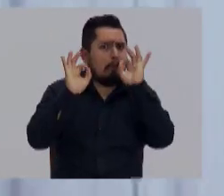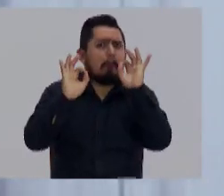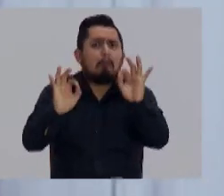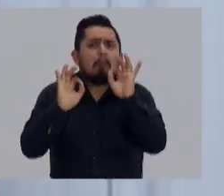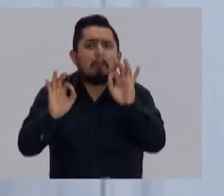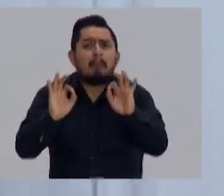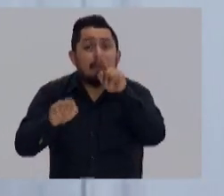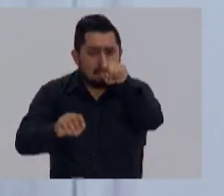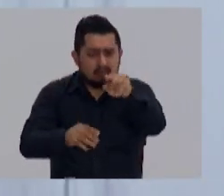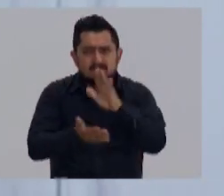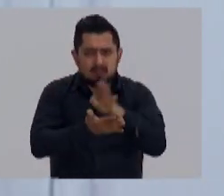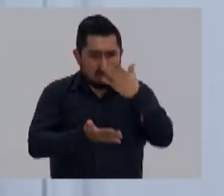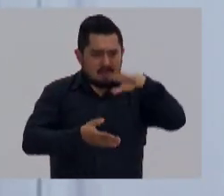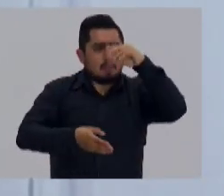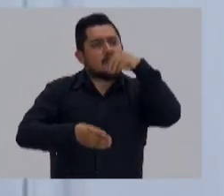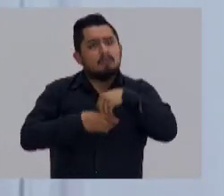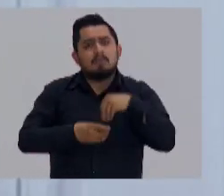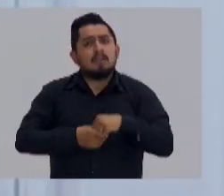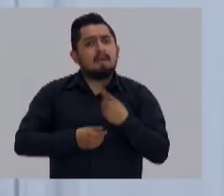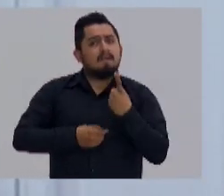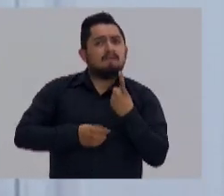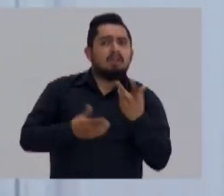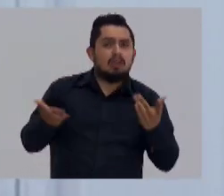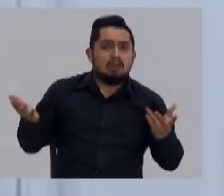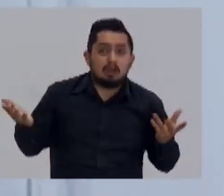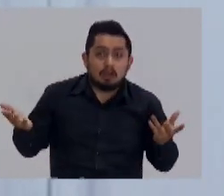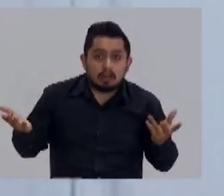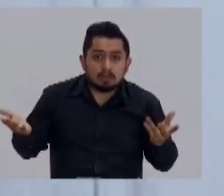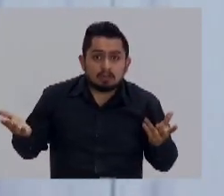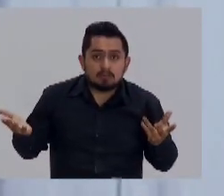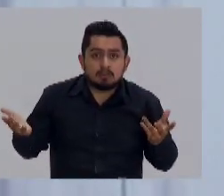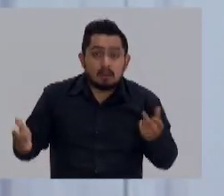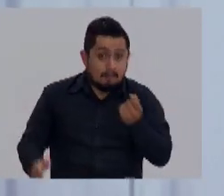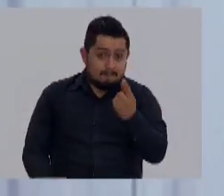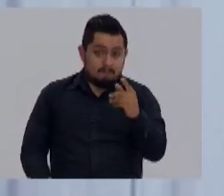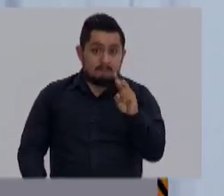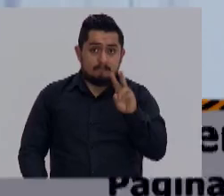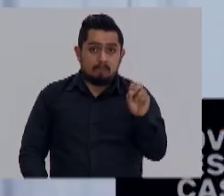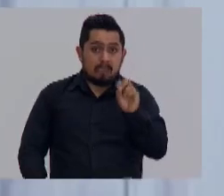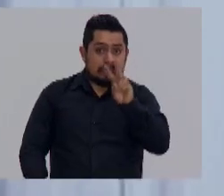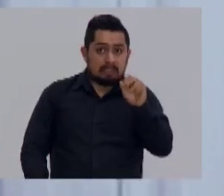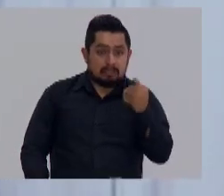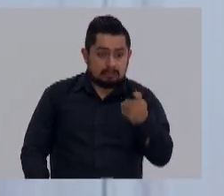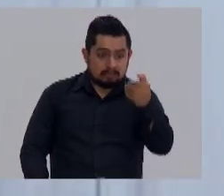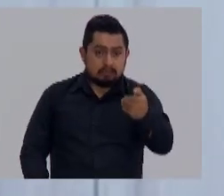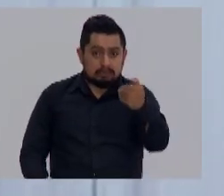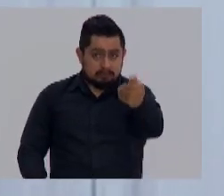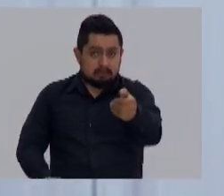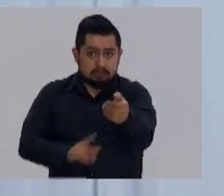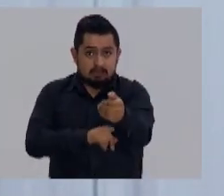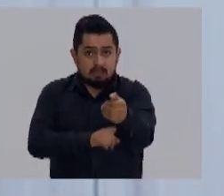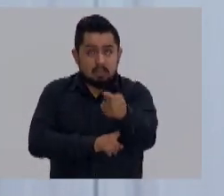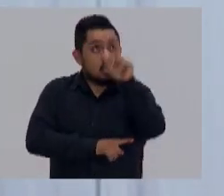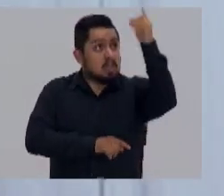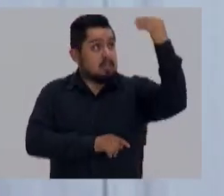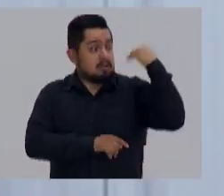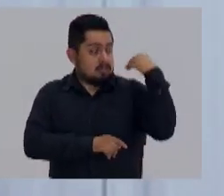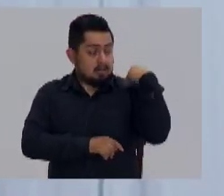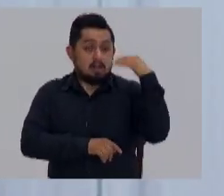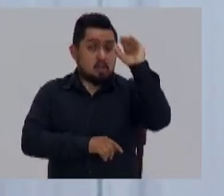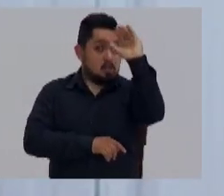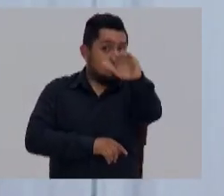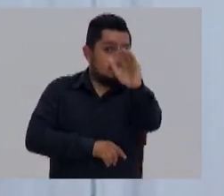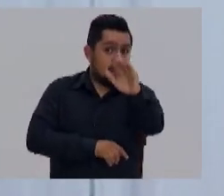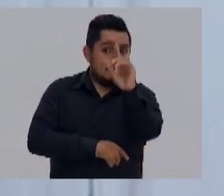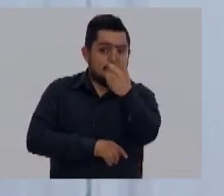tu alimento espiritual. Y hoy, para el año 2020, Dios nos está haciendo llamados, primero, a